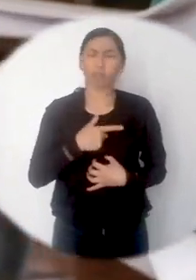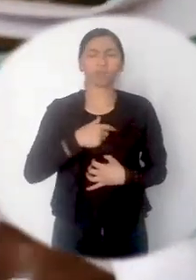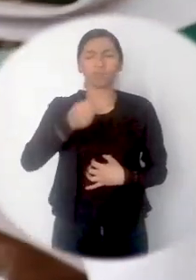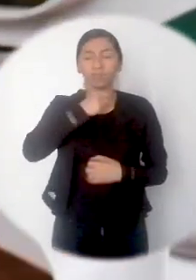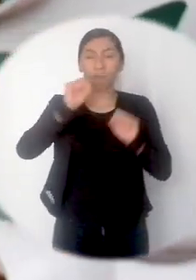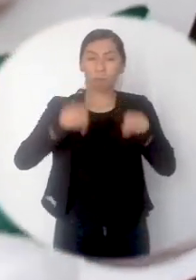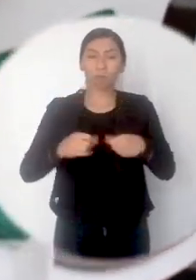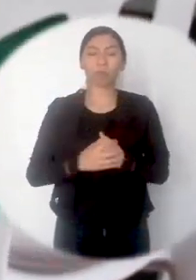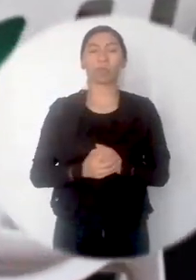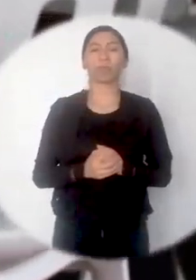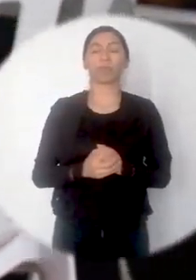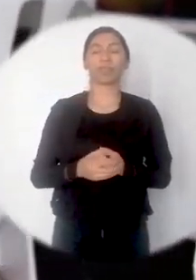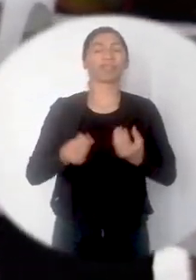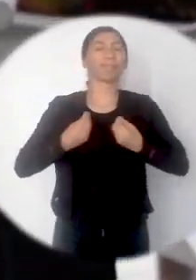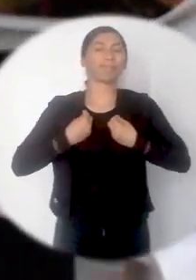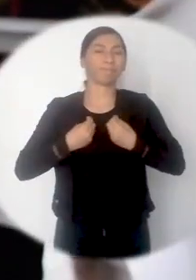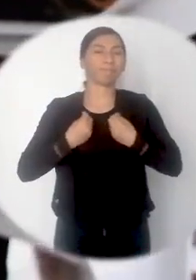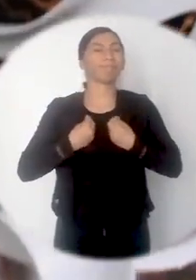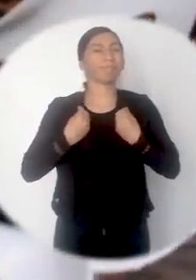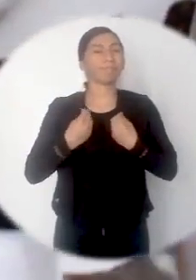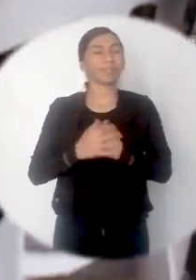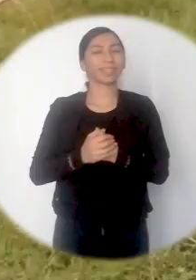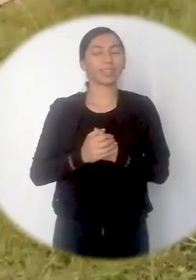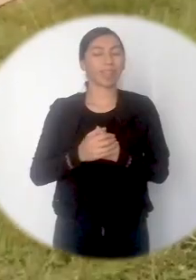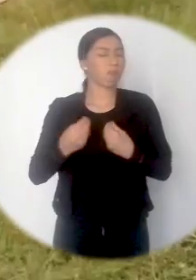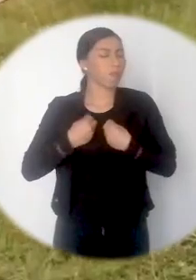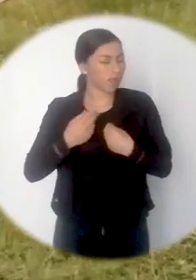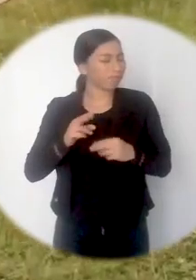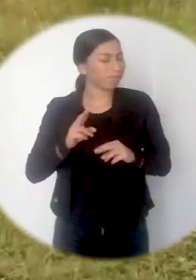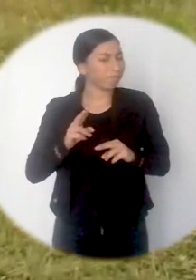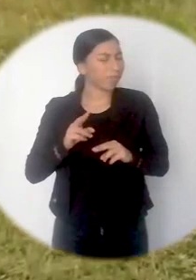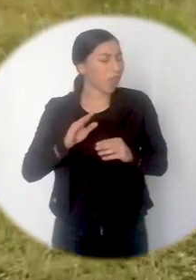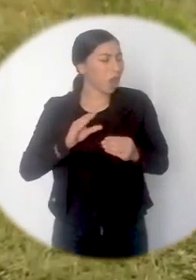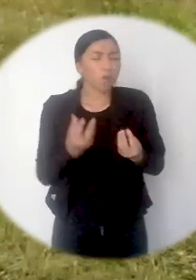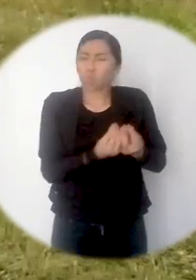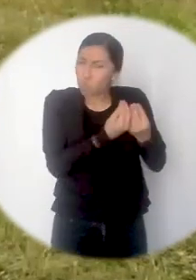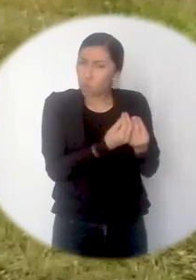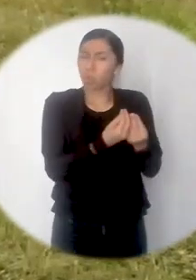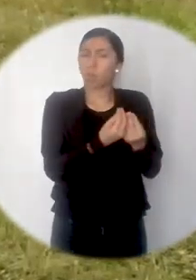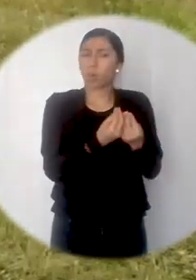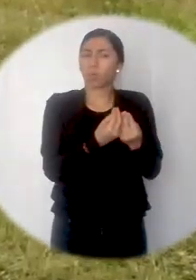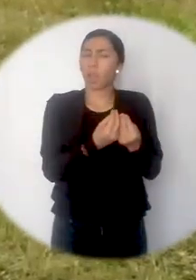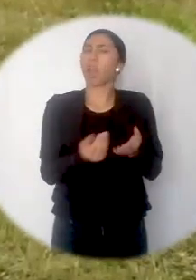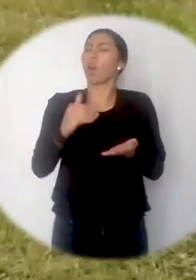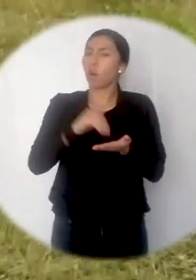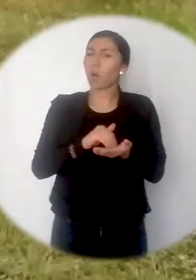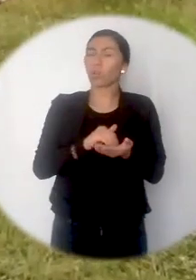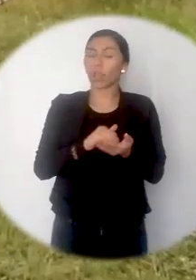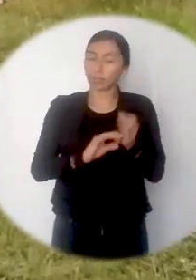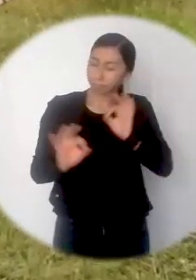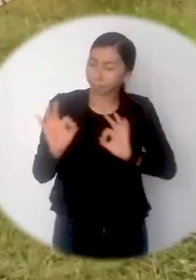para superar los daños causados por el conflicto armado. Volver a unir, como quien dice, nuestros